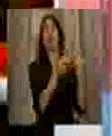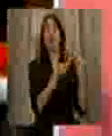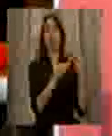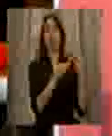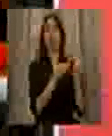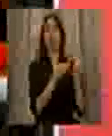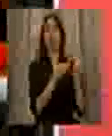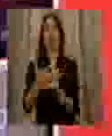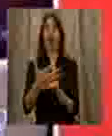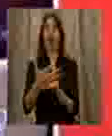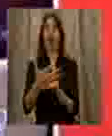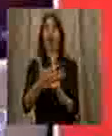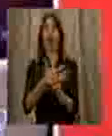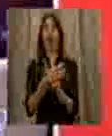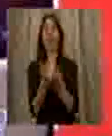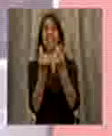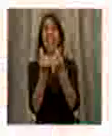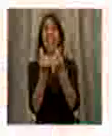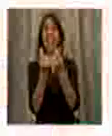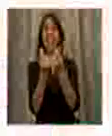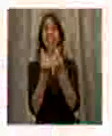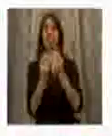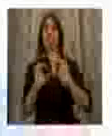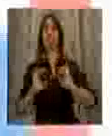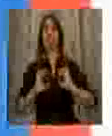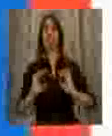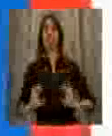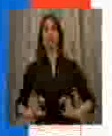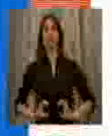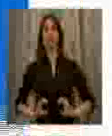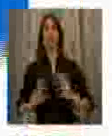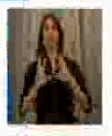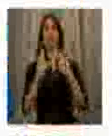el ingreso mínimo familiar.